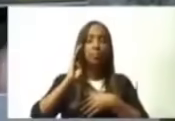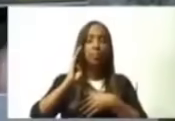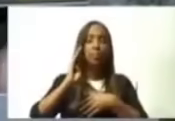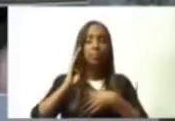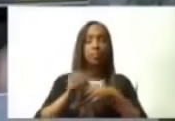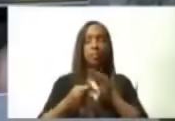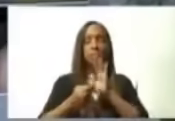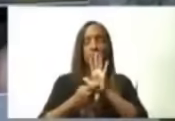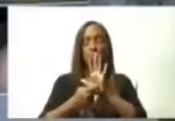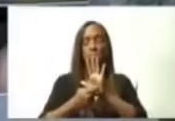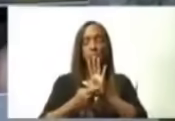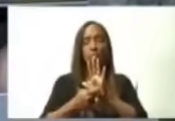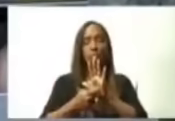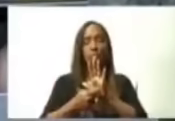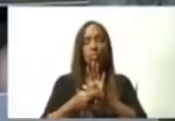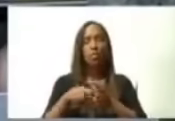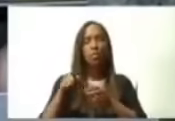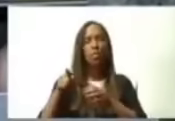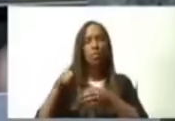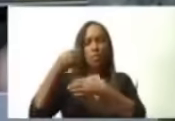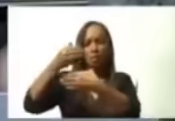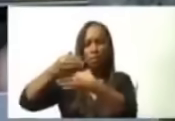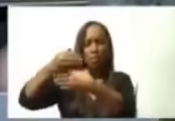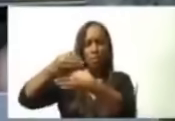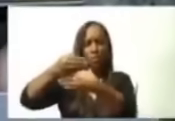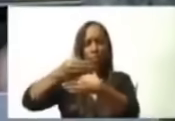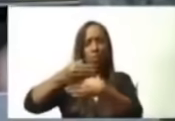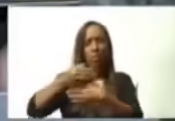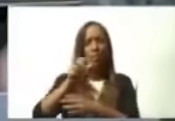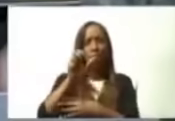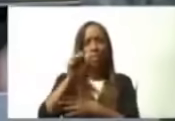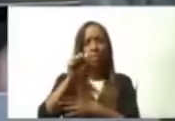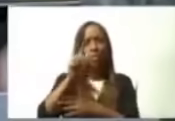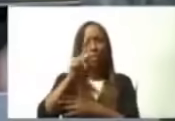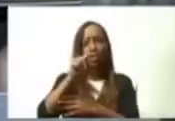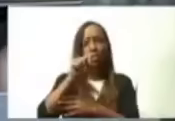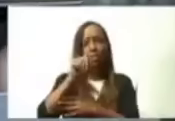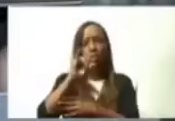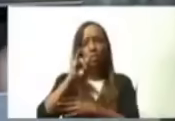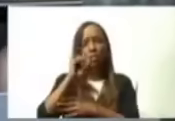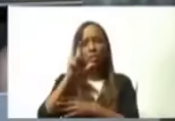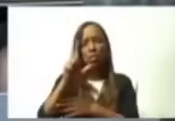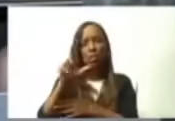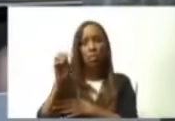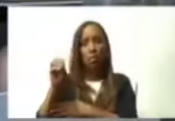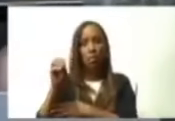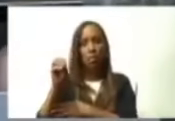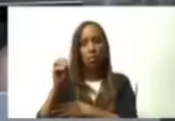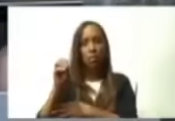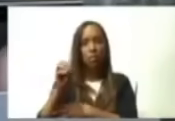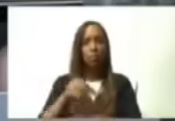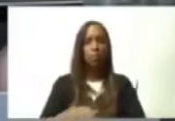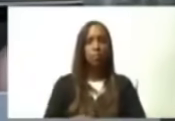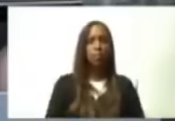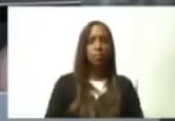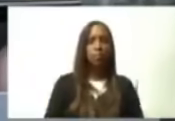presa de Atillo, la mayor de las Antillas, en este momento tiene